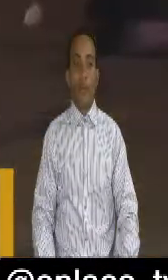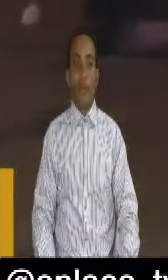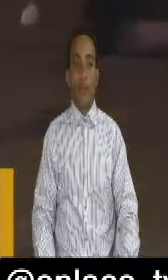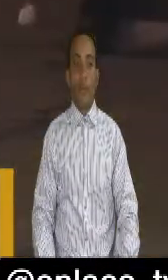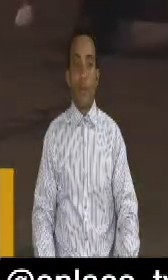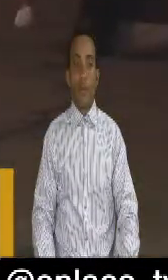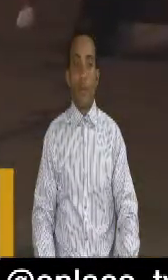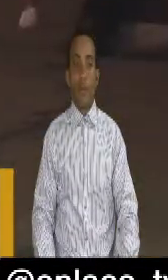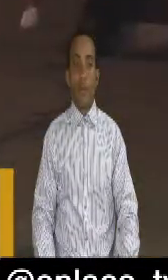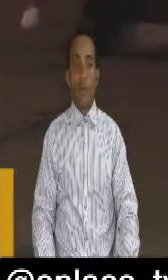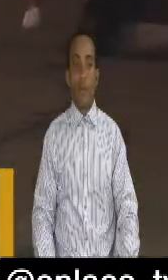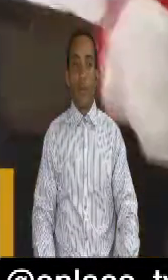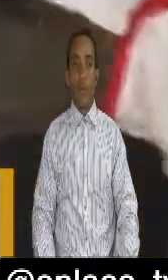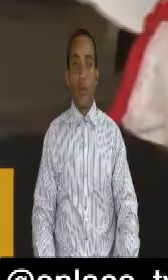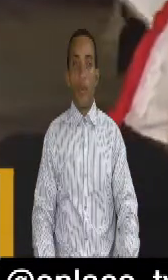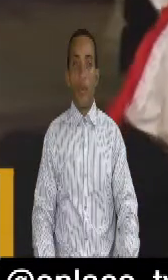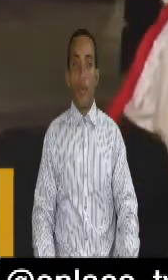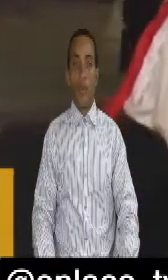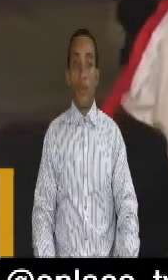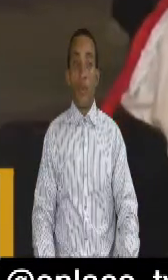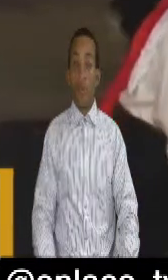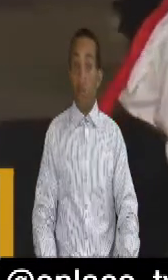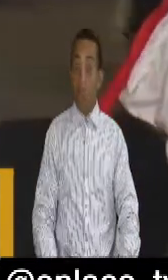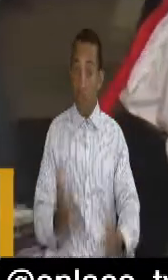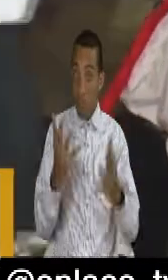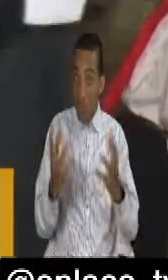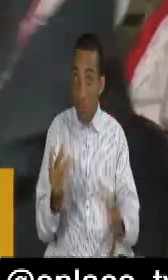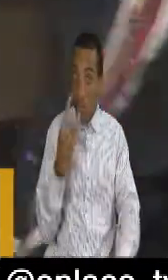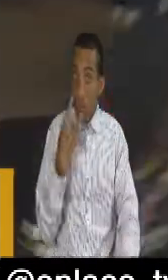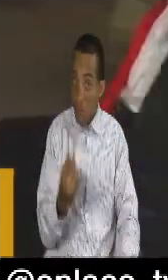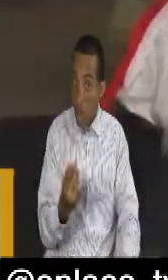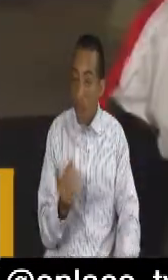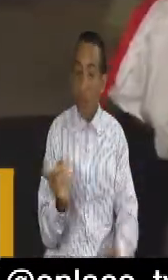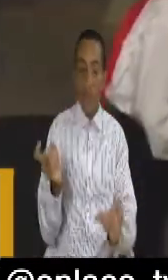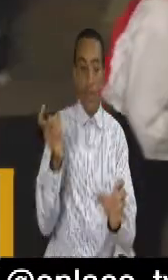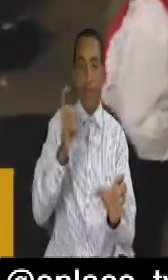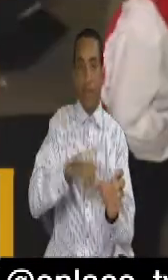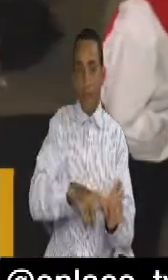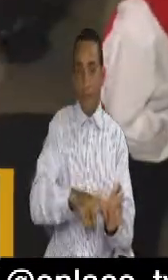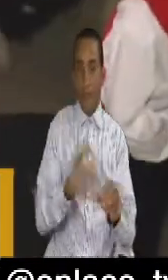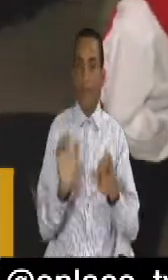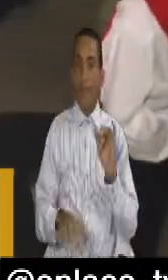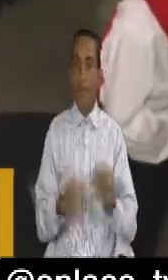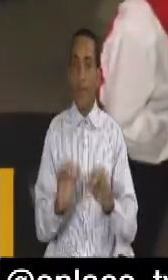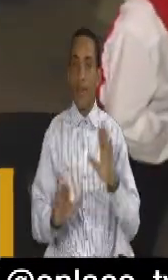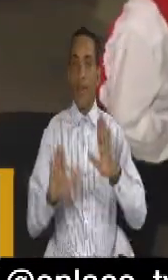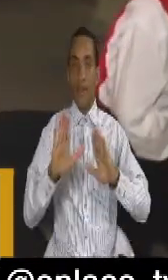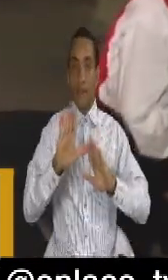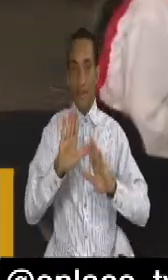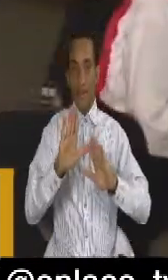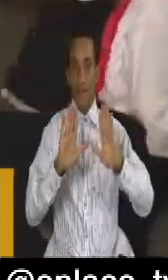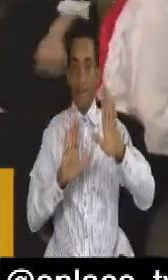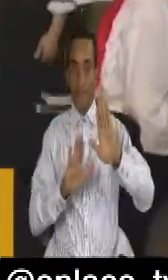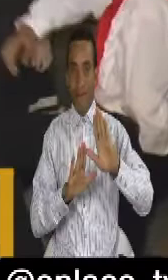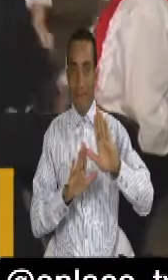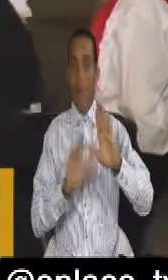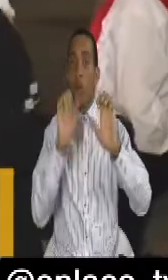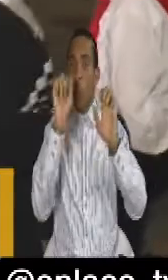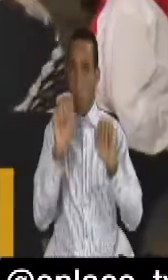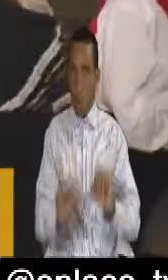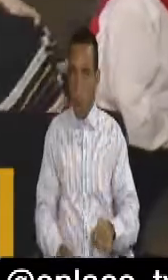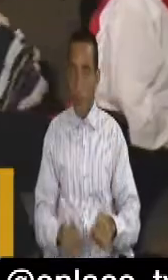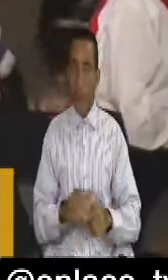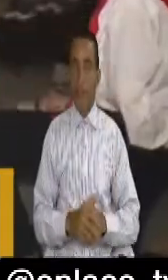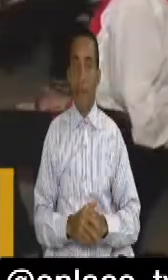Pregunto si es amor. Los interesados podrán inscribirse en la Secretaría de Desarrollo Económico y Social y la